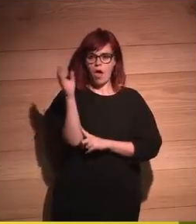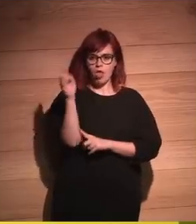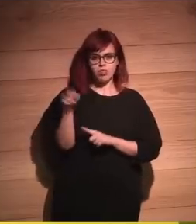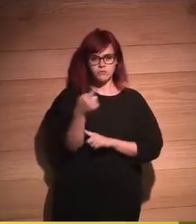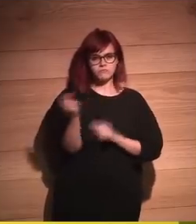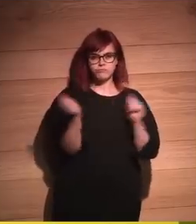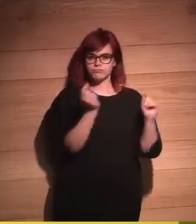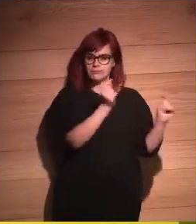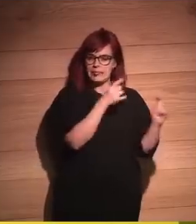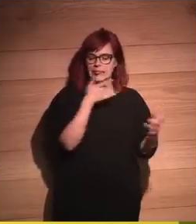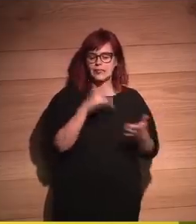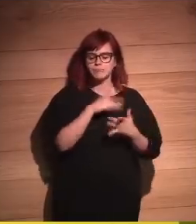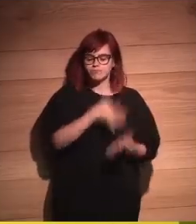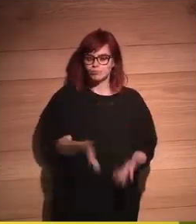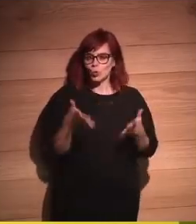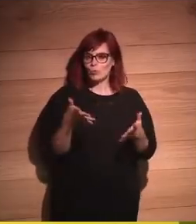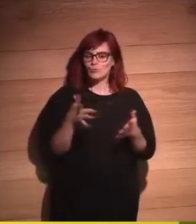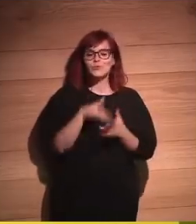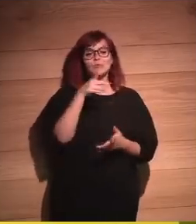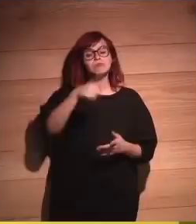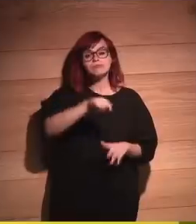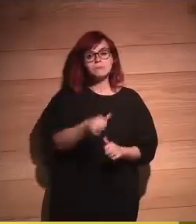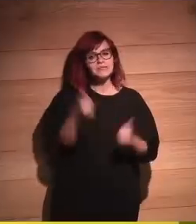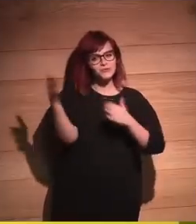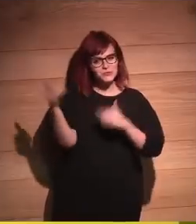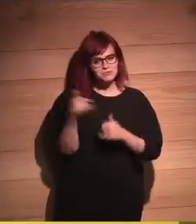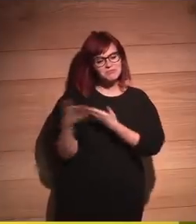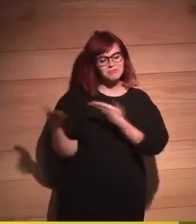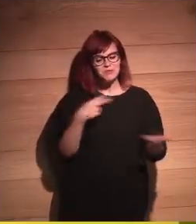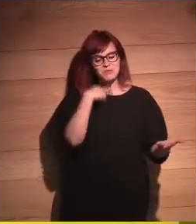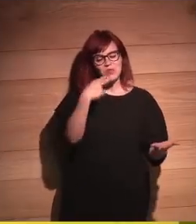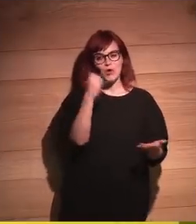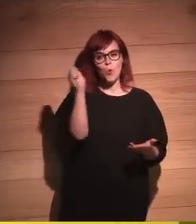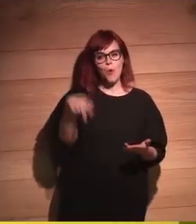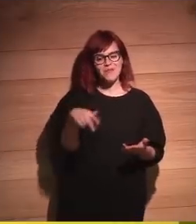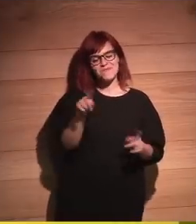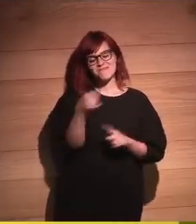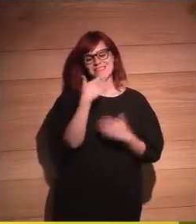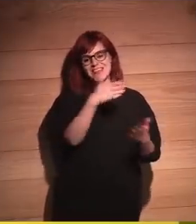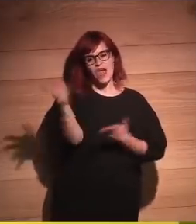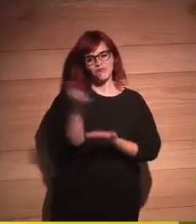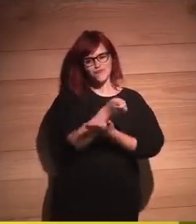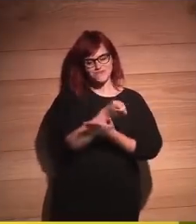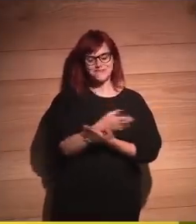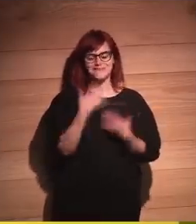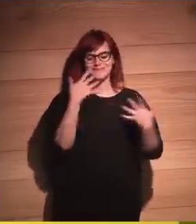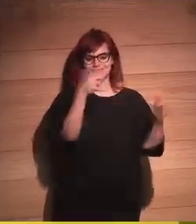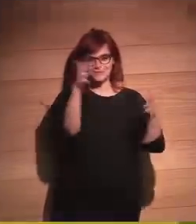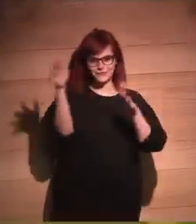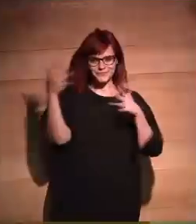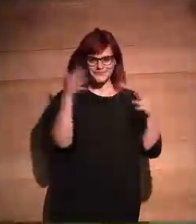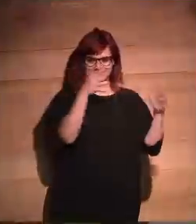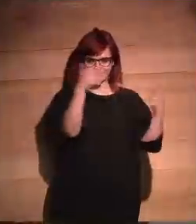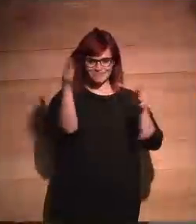a ser apasionante. Y sin más, cedo la palabra a Juan y muchísimas gracias a todos.